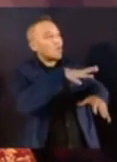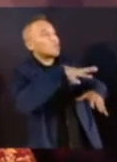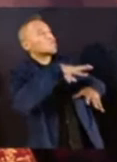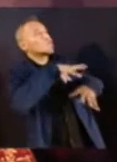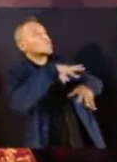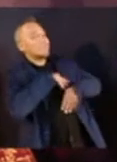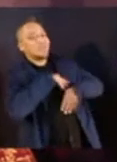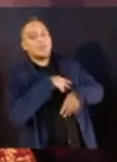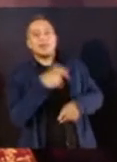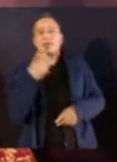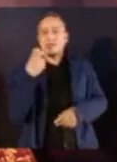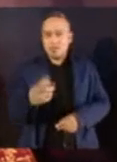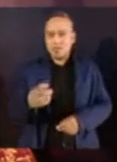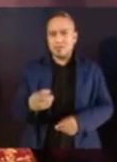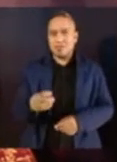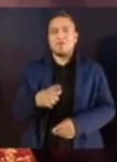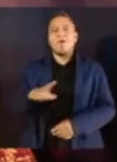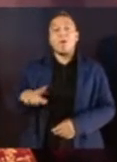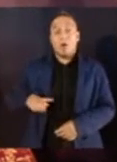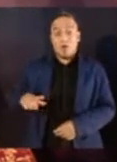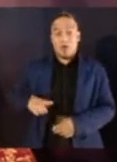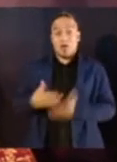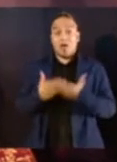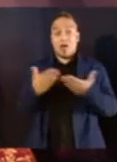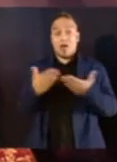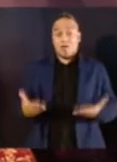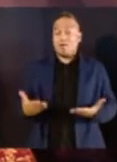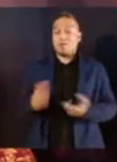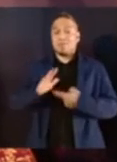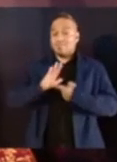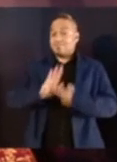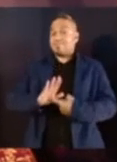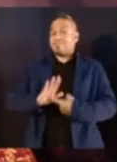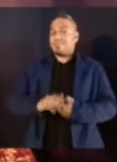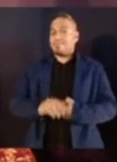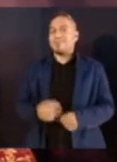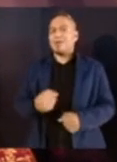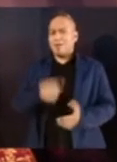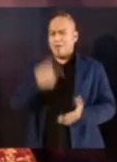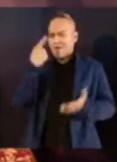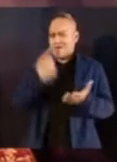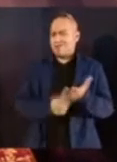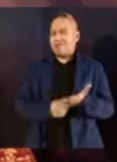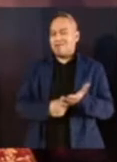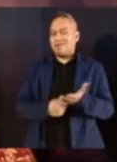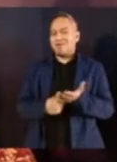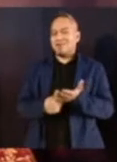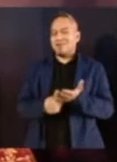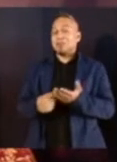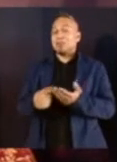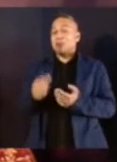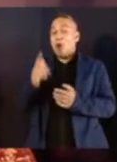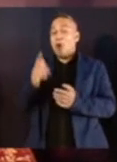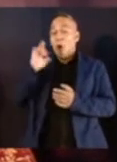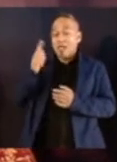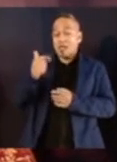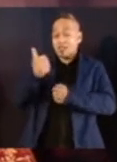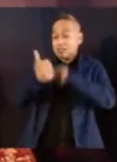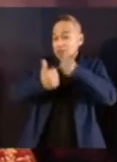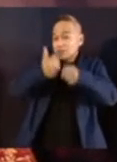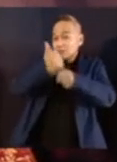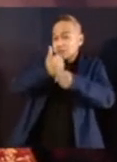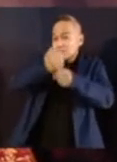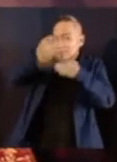el final del sexenio hayamos dado pasos de suma importancia y ya sea otro el